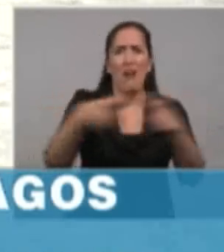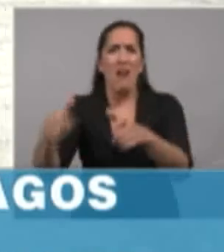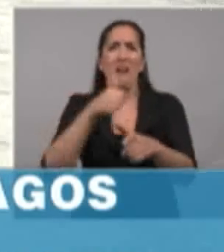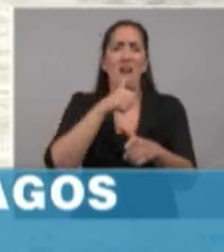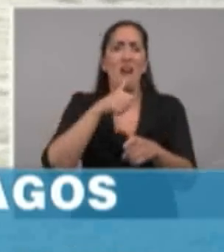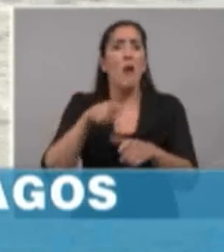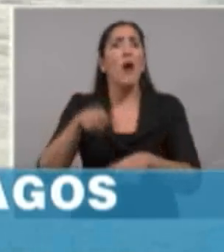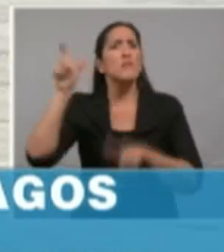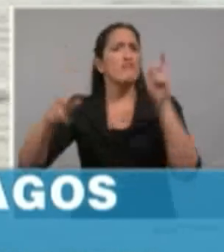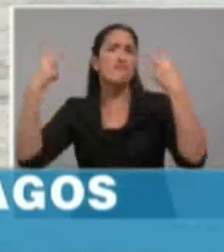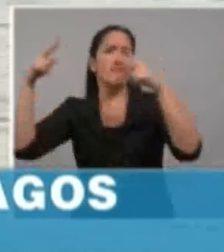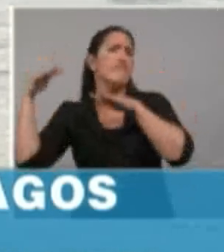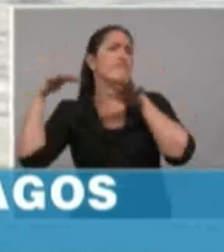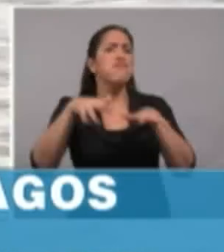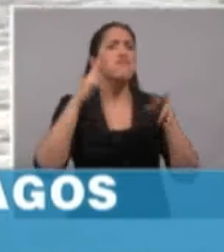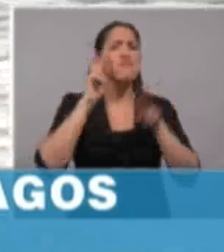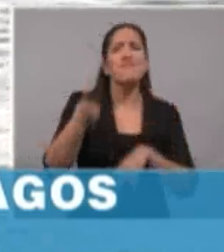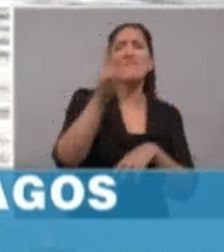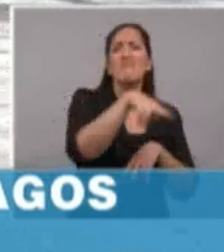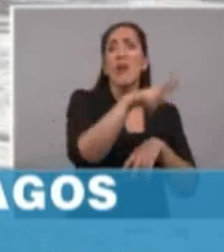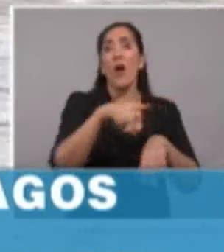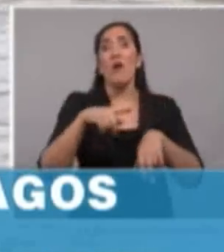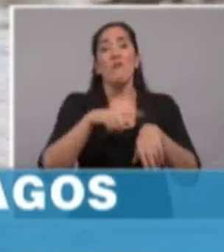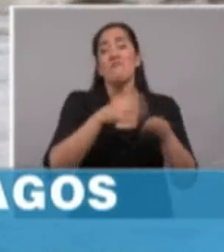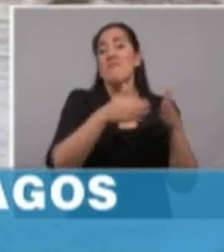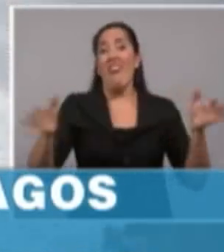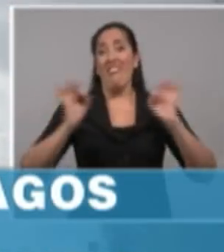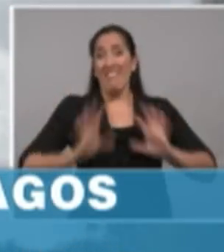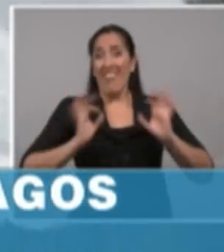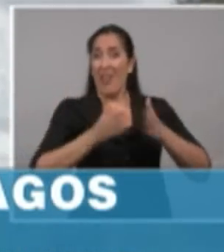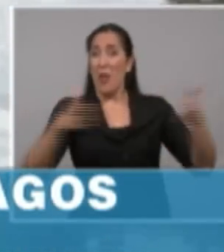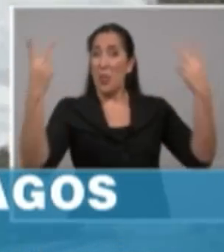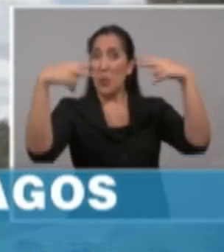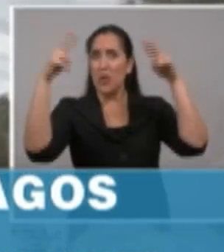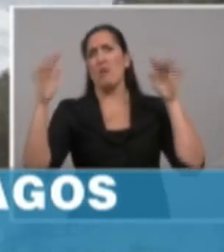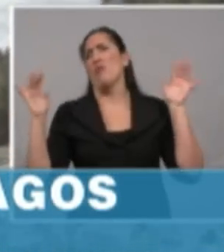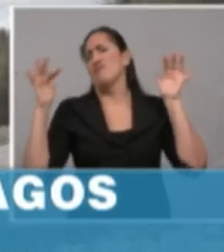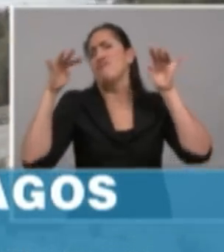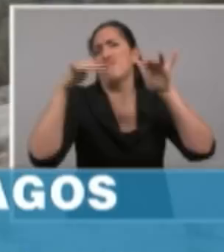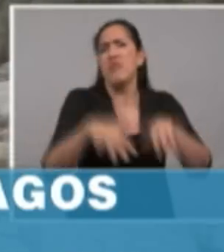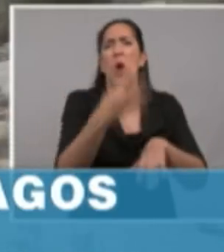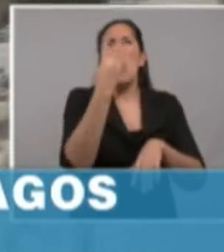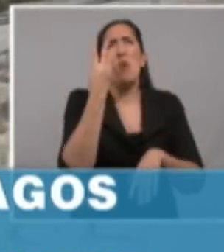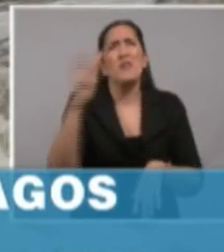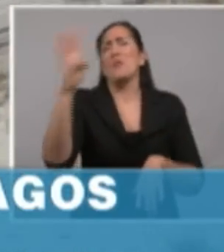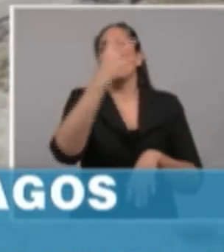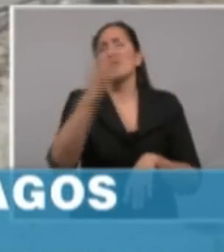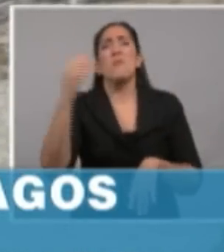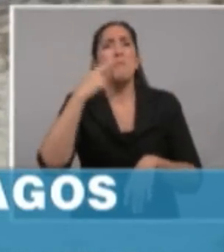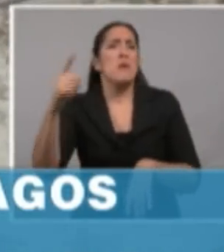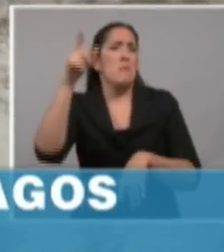más de 1,000 personas. En épocas turísticas lo recorren más de 4,000 o 5,000